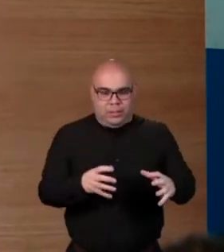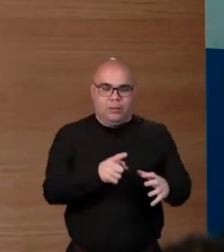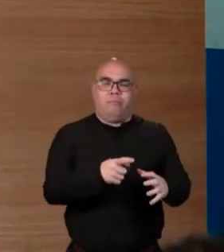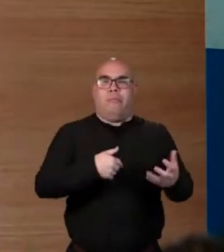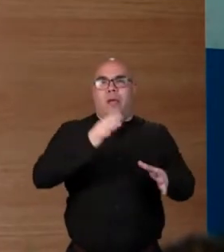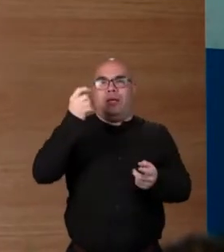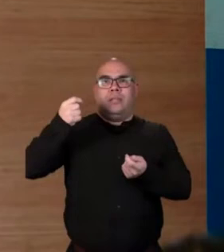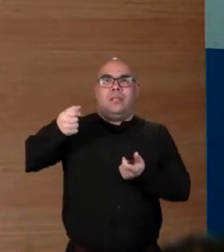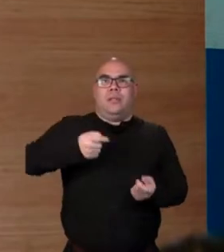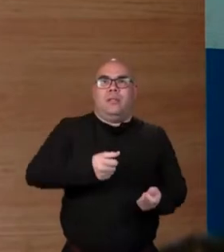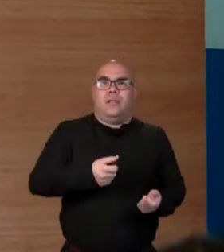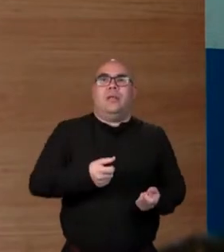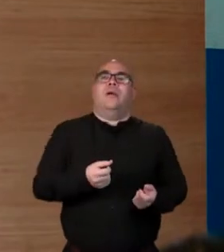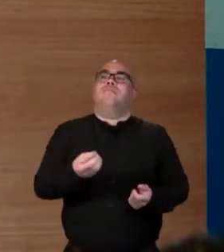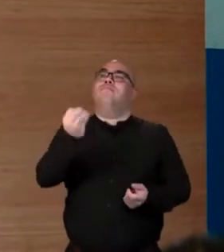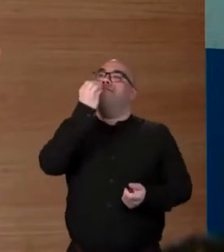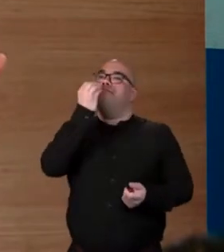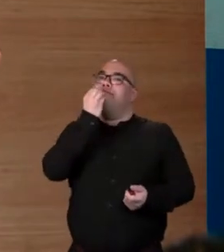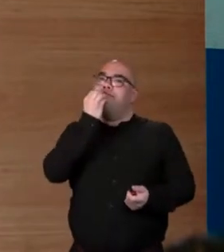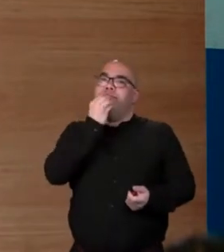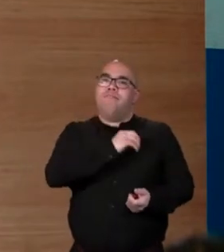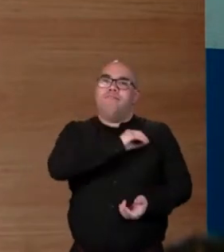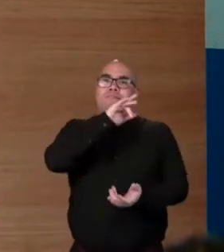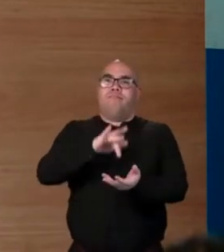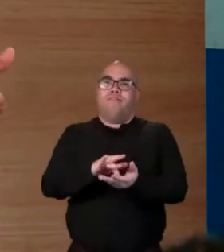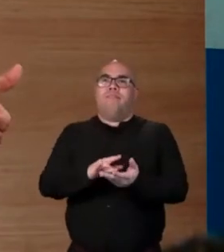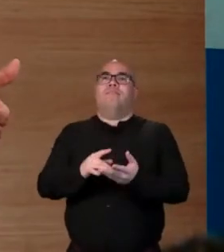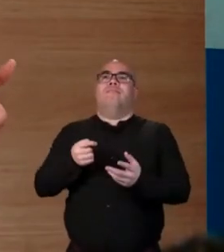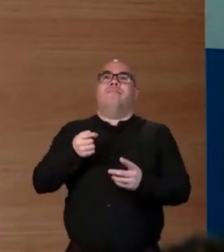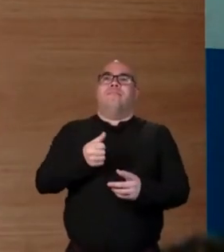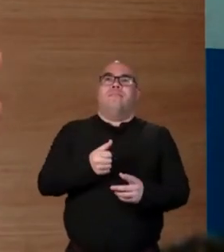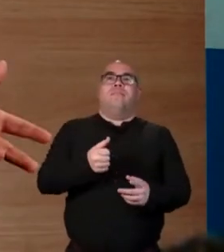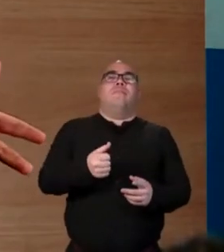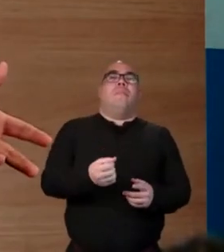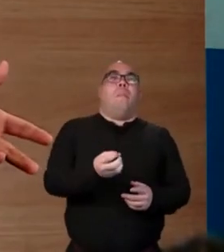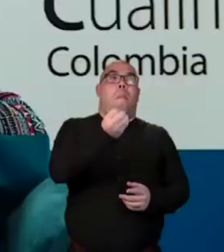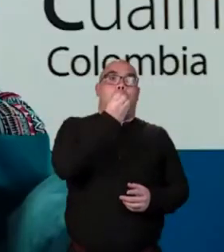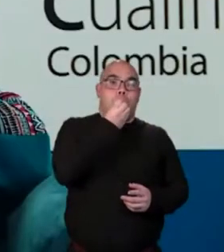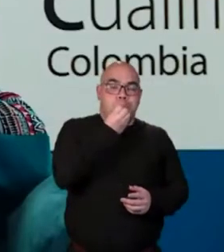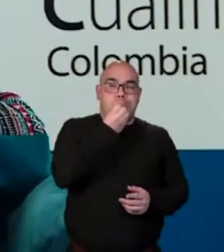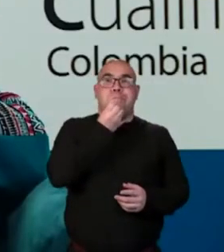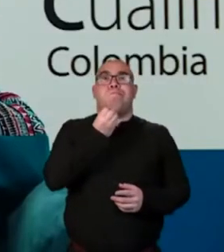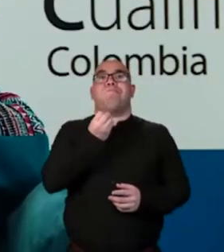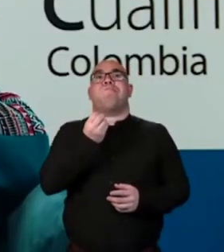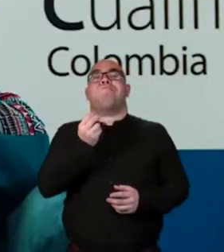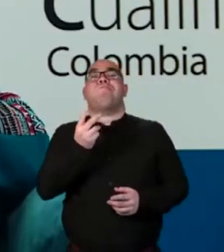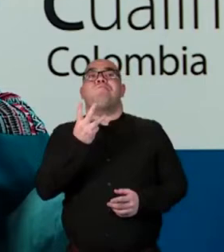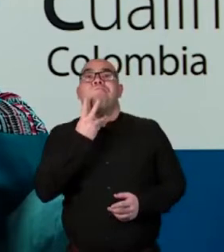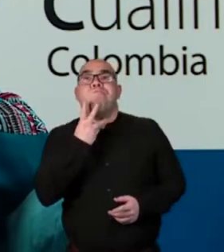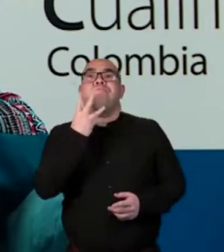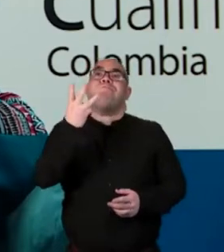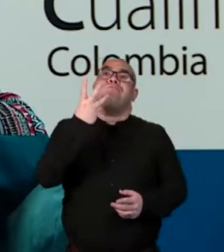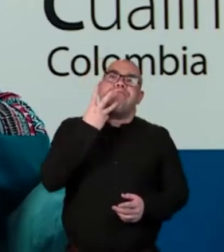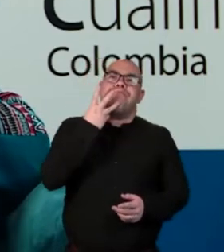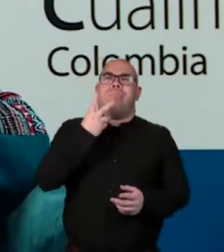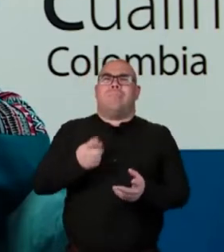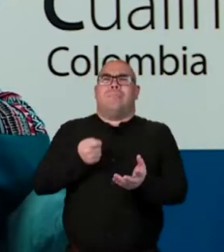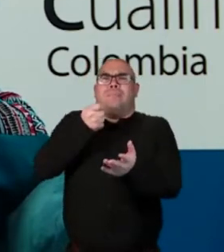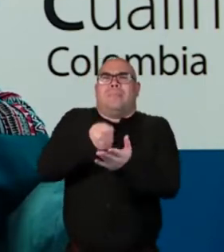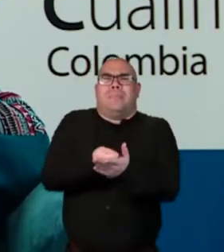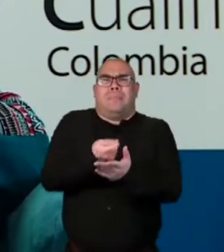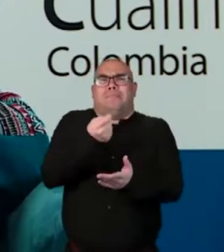del servicio de comedor es que el servicio de alimentación almuerzo cena prácticamente gratuita es decir lo que pagan es un simbólico